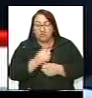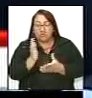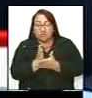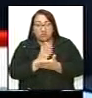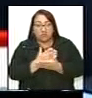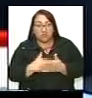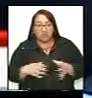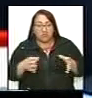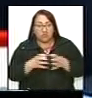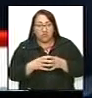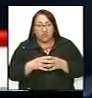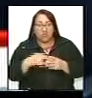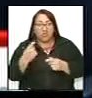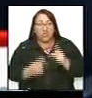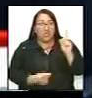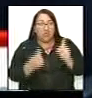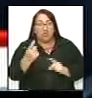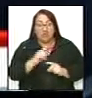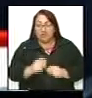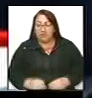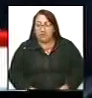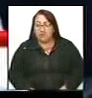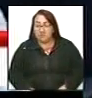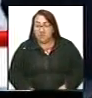que como trabajos independientes